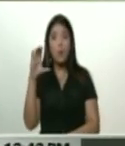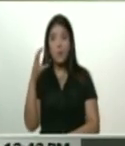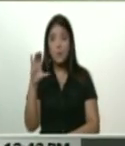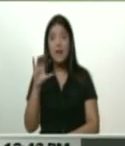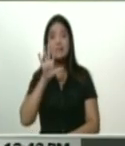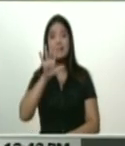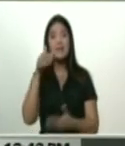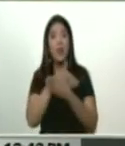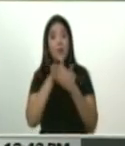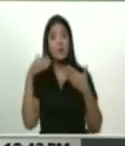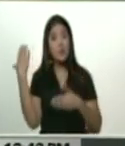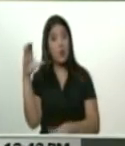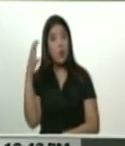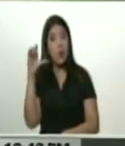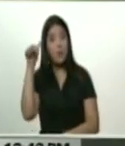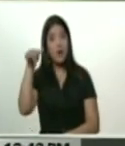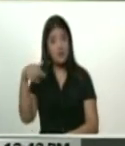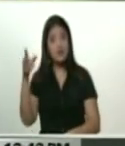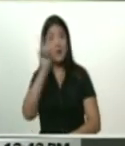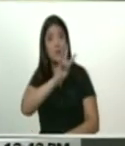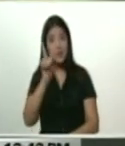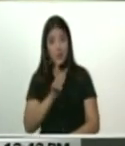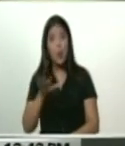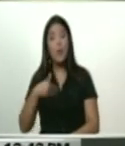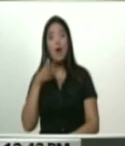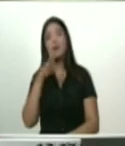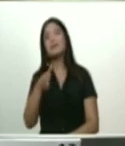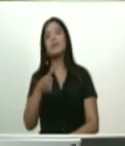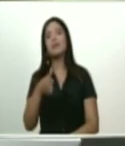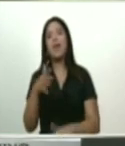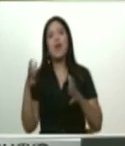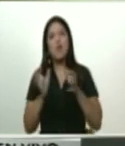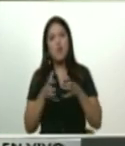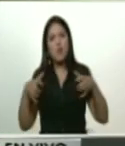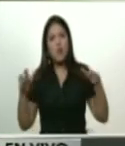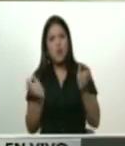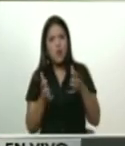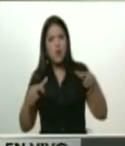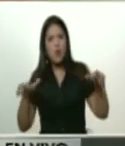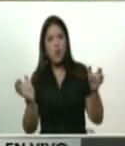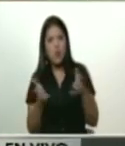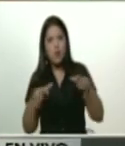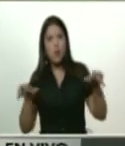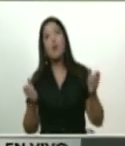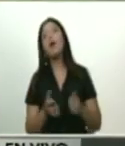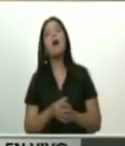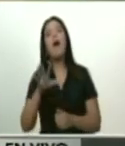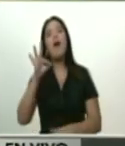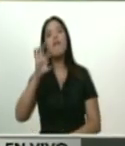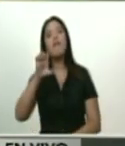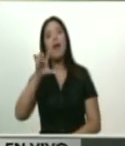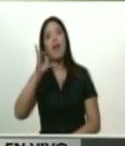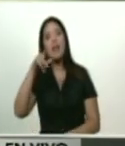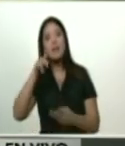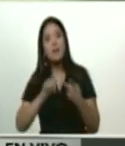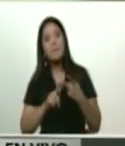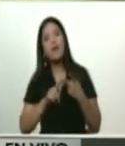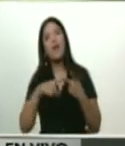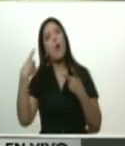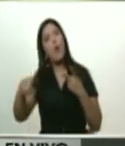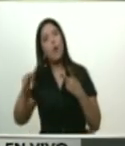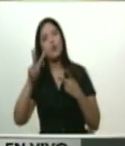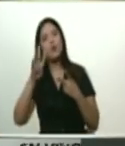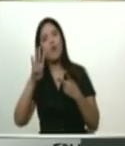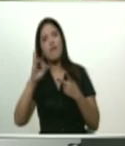de 5 millones de hermanas y hermanos colombianos en Venezuela, el vallenato con Jorge Celedón, Felipe Peláez y el Binomio